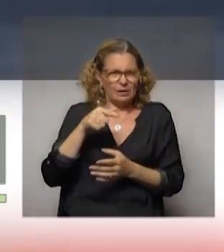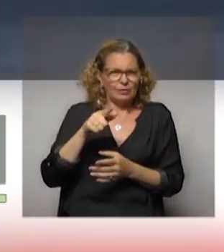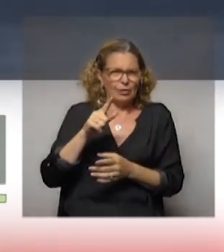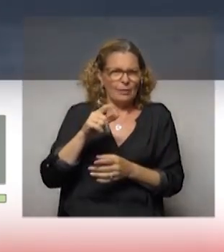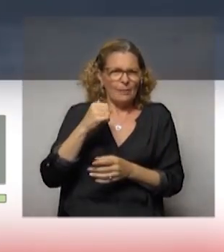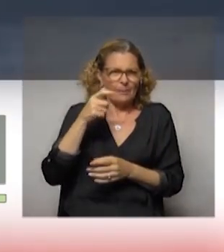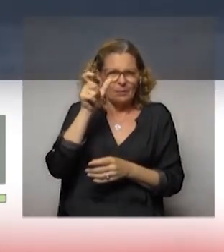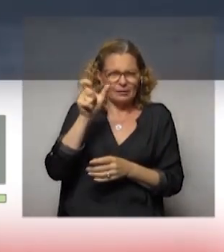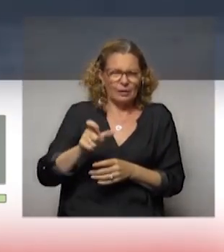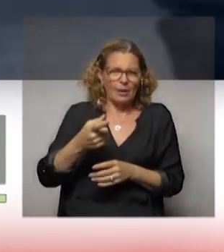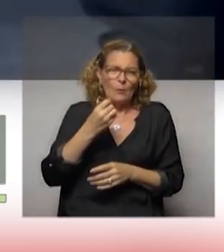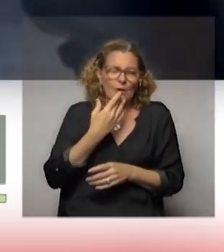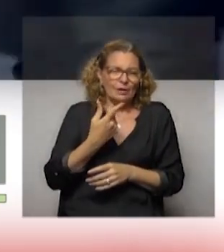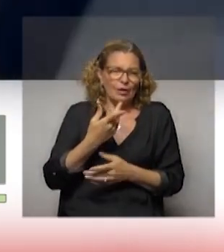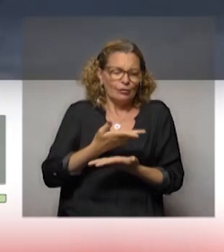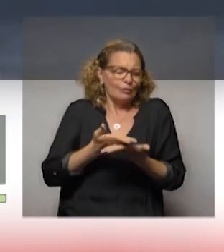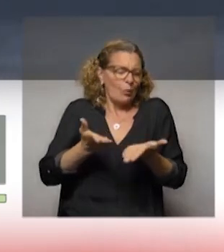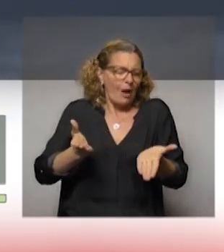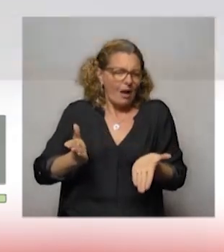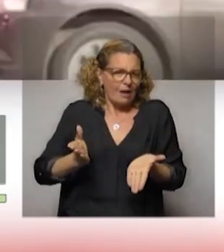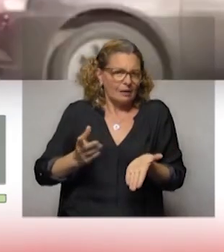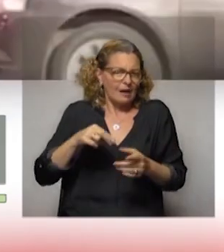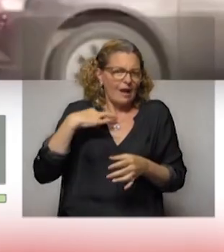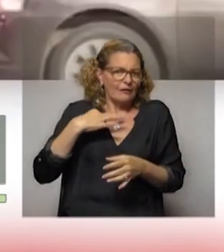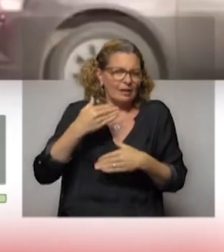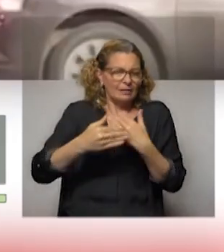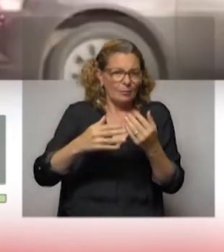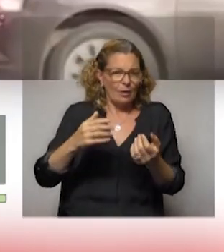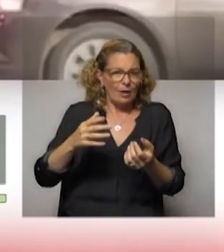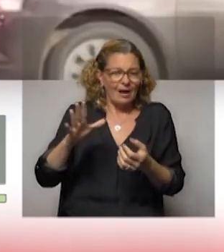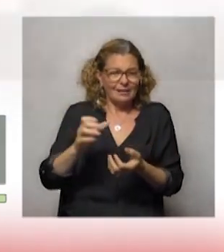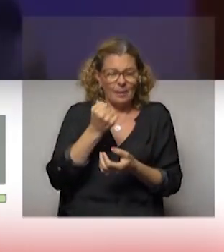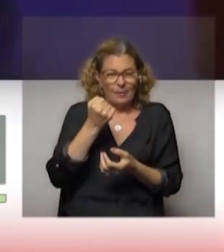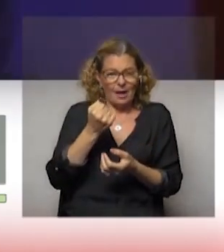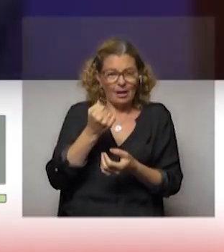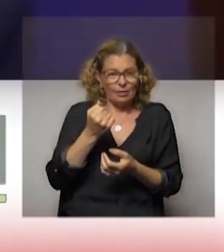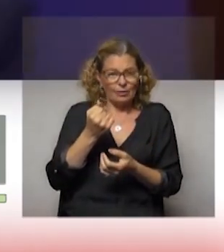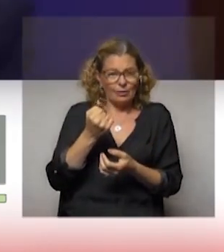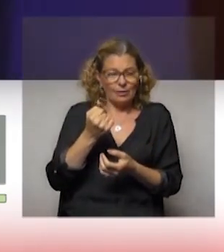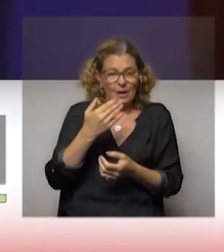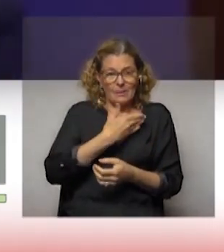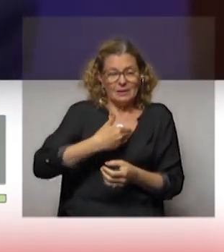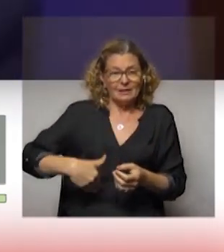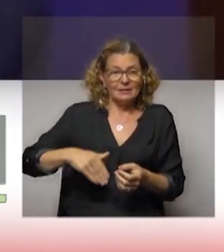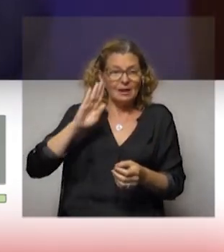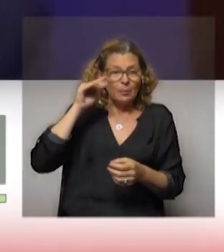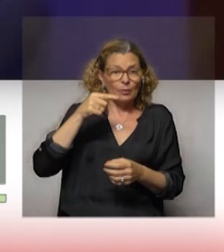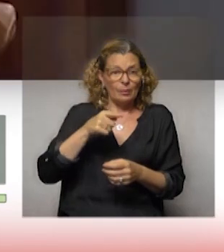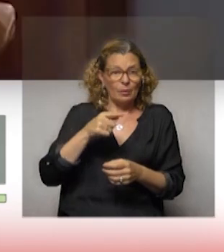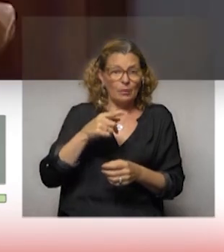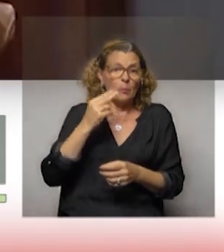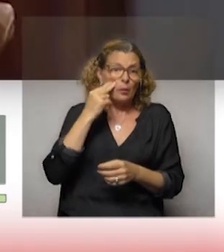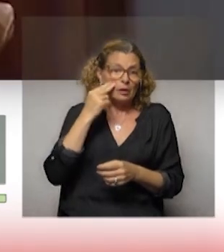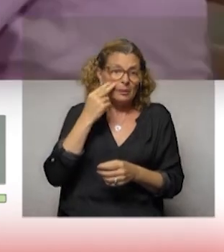personales Pero bueno son episodios y la vida sigue fuimos atrapados en nuestra buena fe presidente de la república no fue parte sino